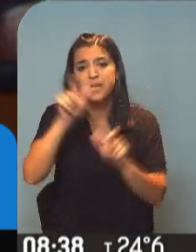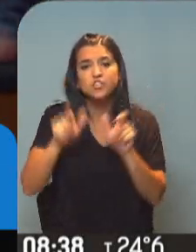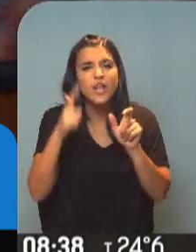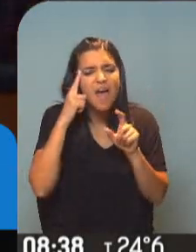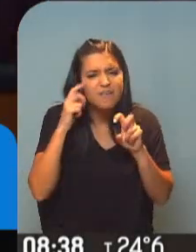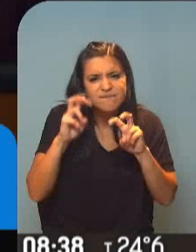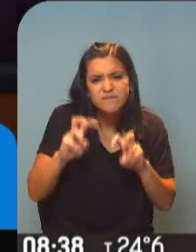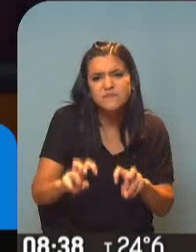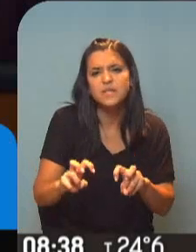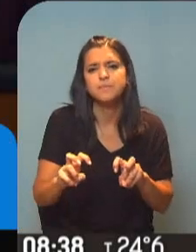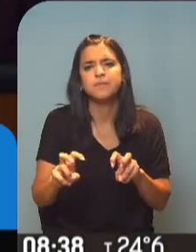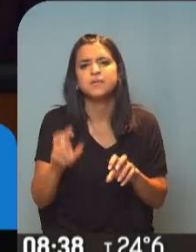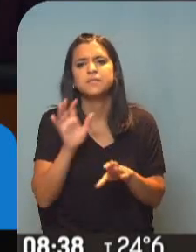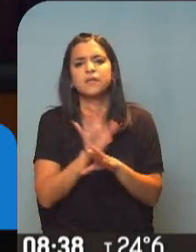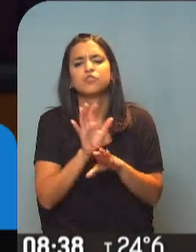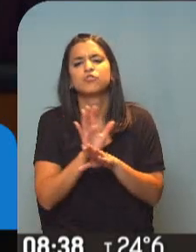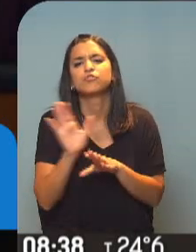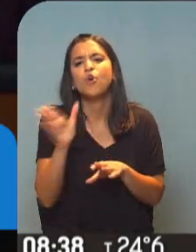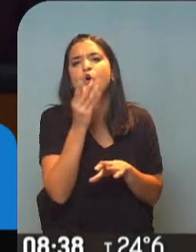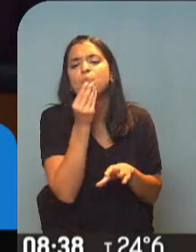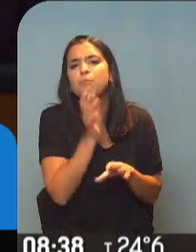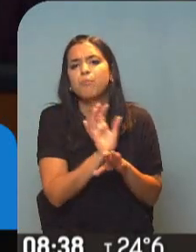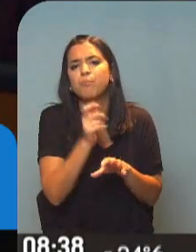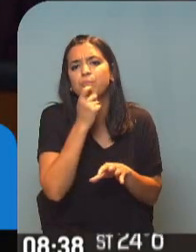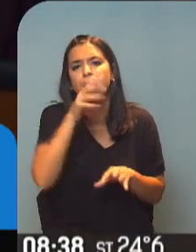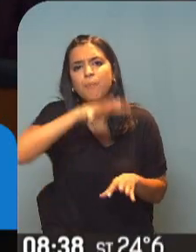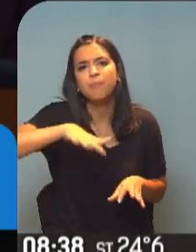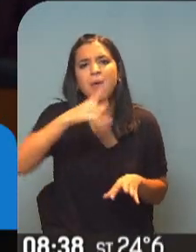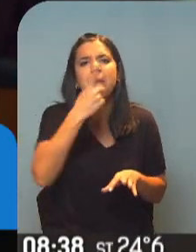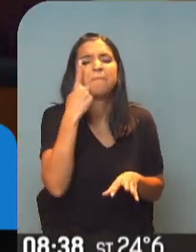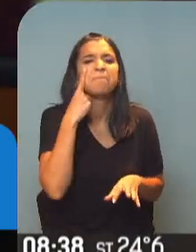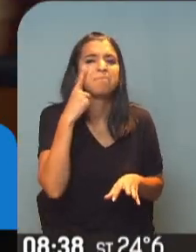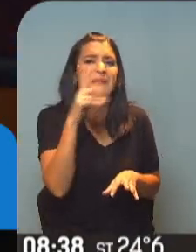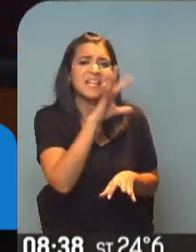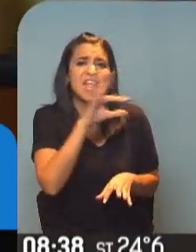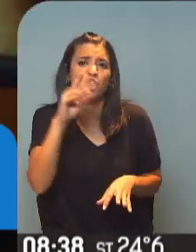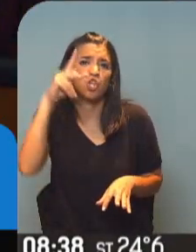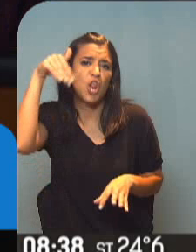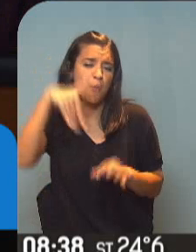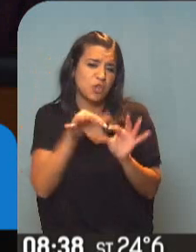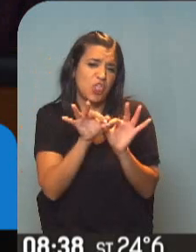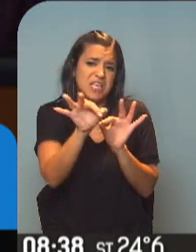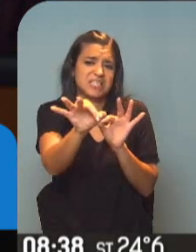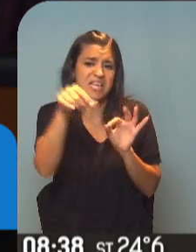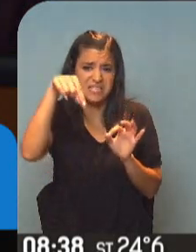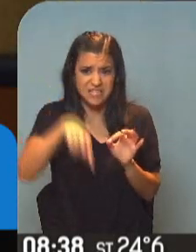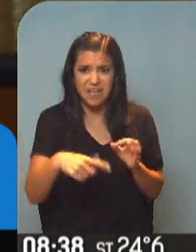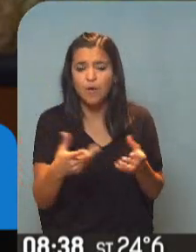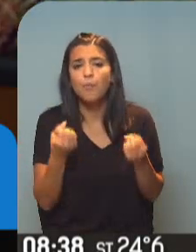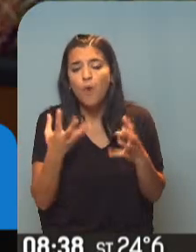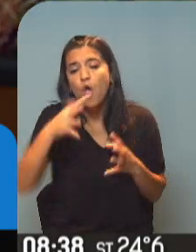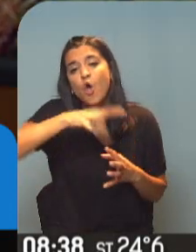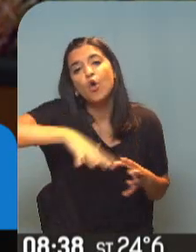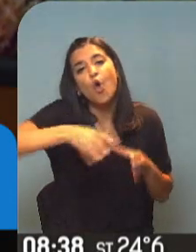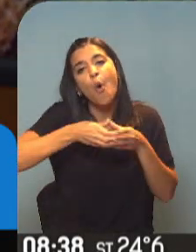llevar adelante todos comen en lugares a mil kilómetros distancia argentina porque entendieron que es la comunidad local la que